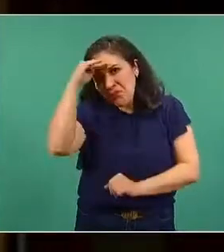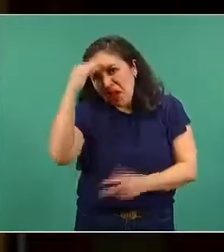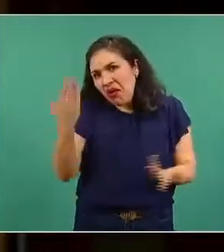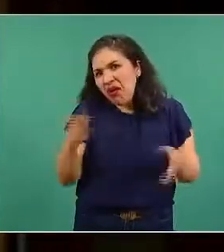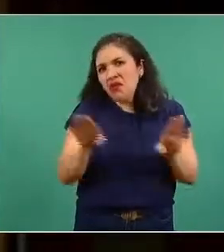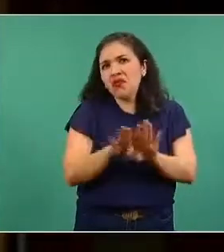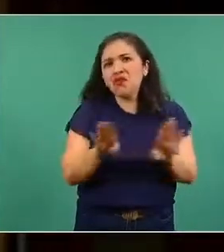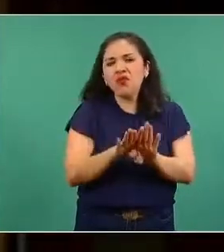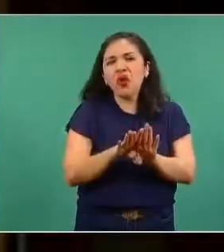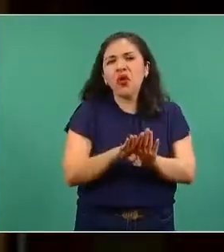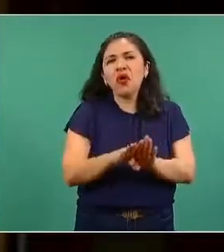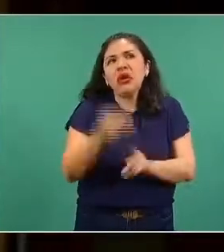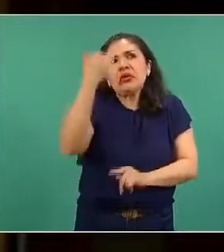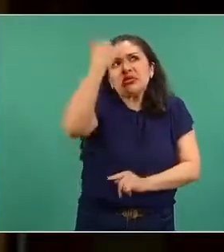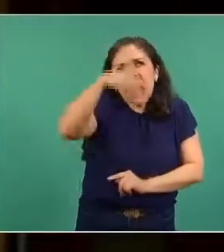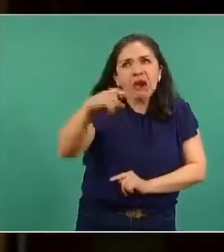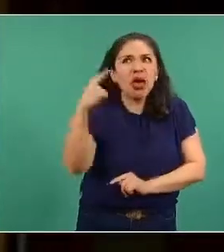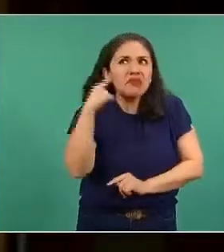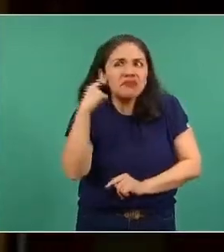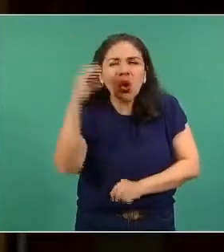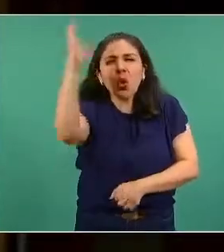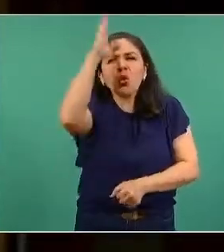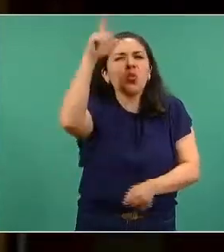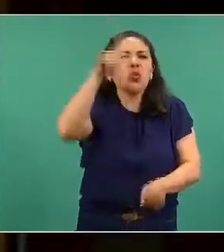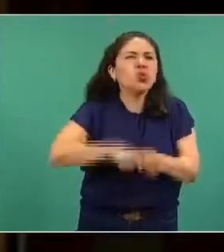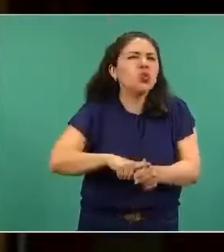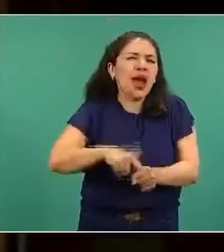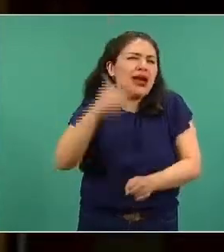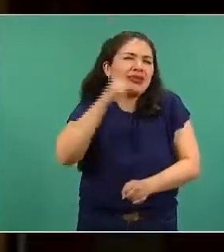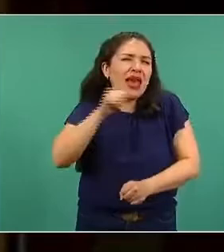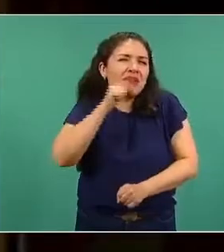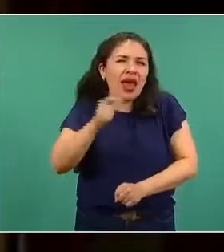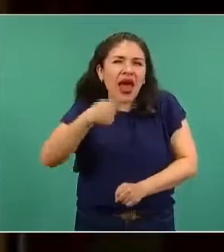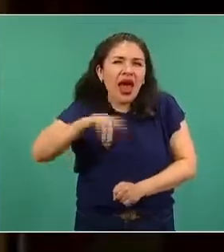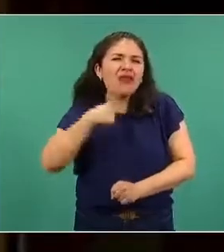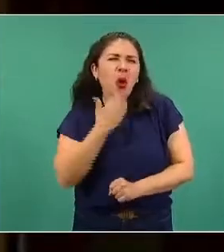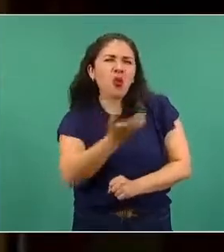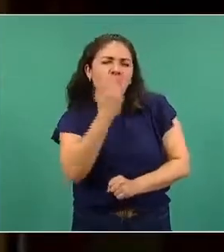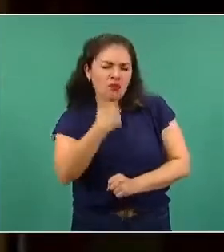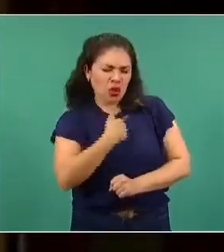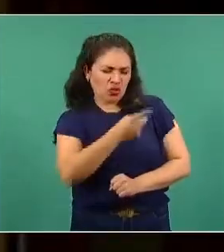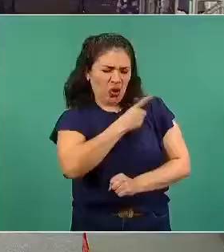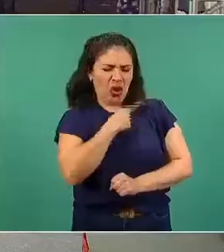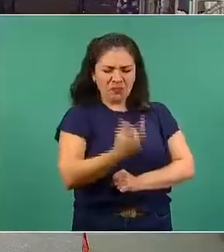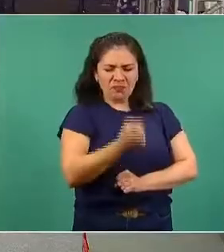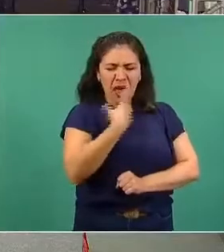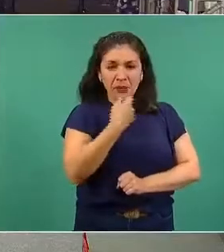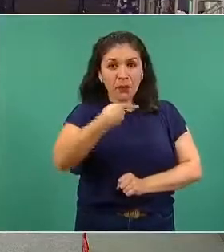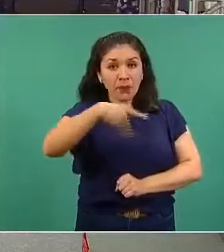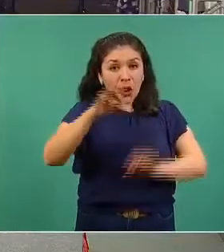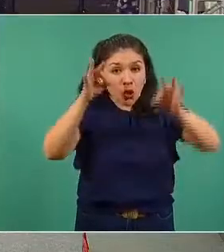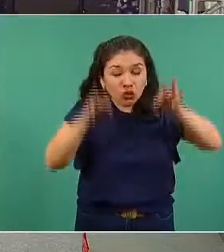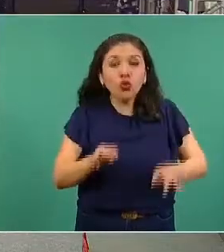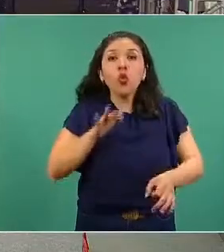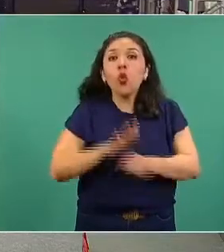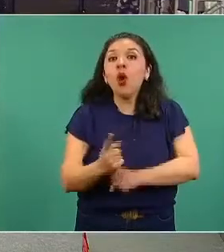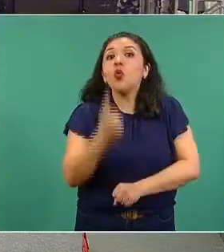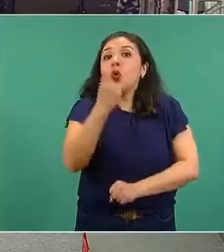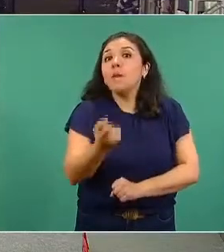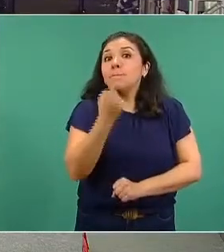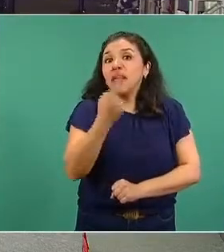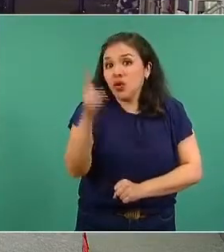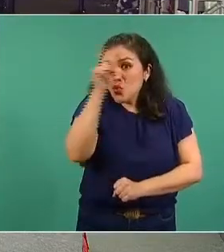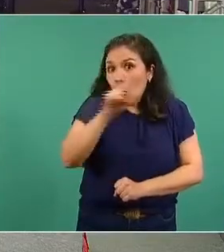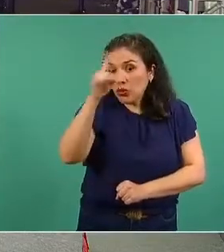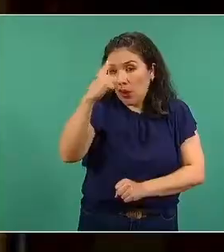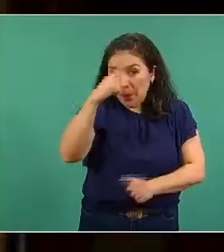la sapiencia o la cultura, ¿no? Que tenemos de automedicarnos, pero no existe, por lo menos hasta ahorita, un medicamento que se haya